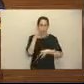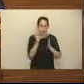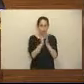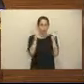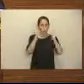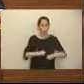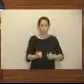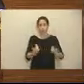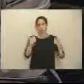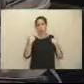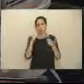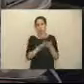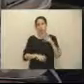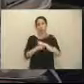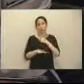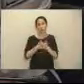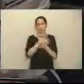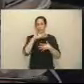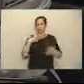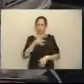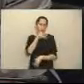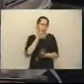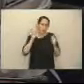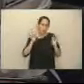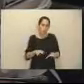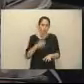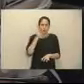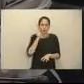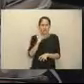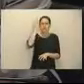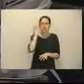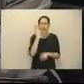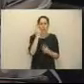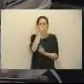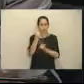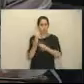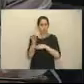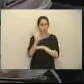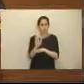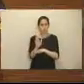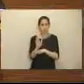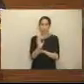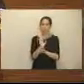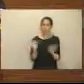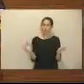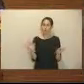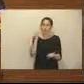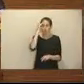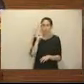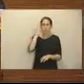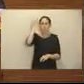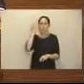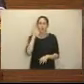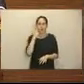lleva haciendo desde el mes de agosto. ¿Adelantar alguna idea respecto a las líneas de este presupuesto? En absoluto. ¿Alguna idea de por dónde